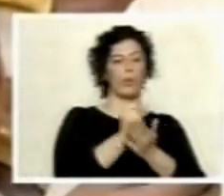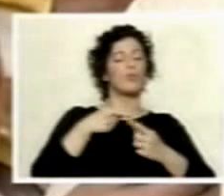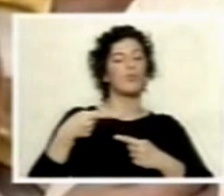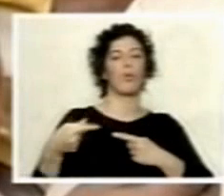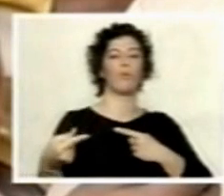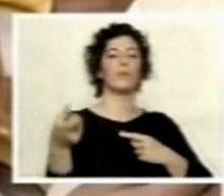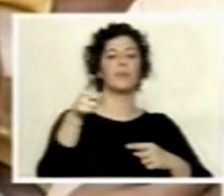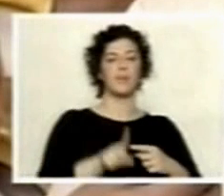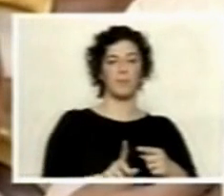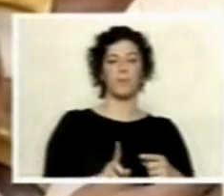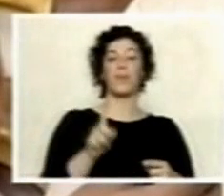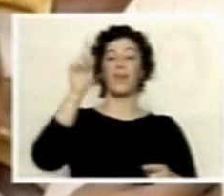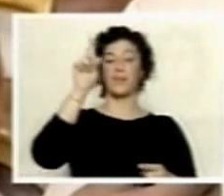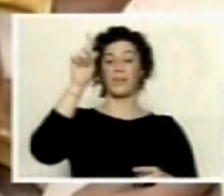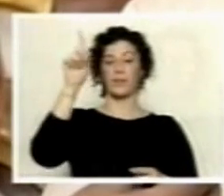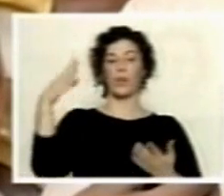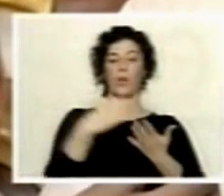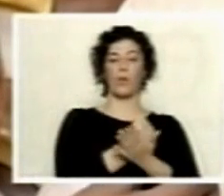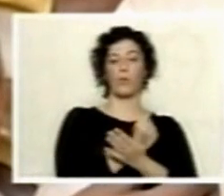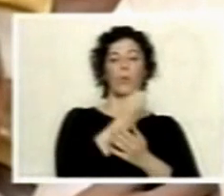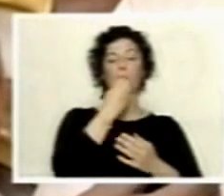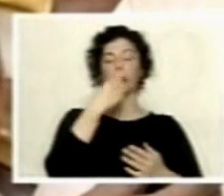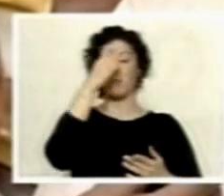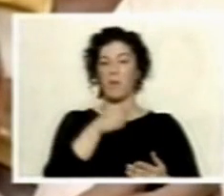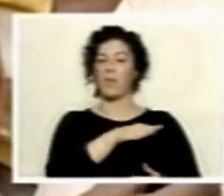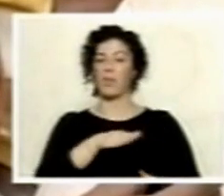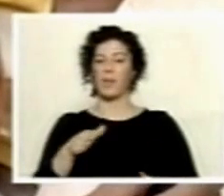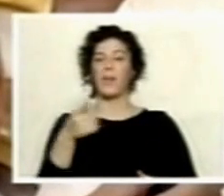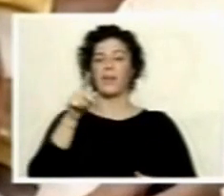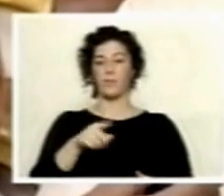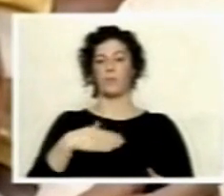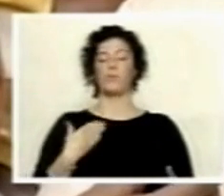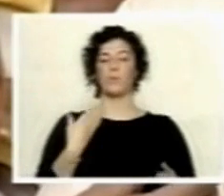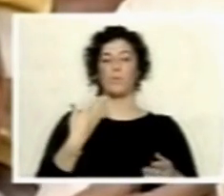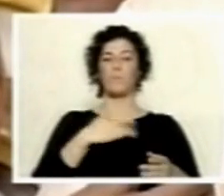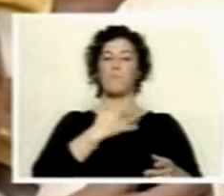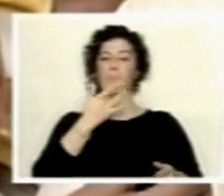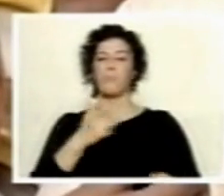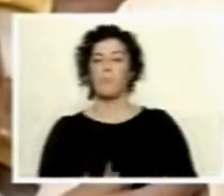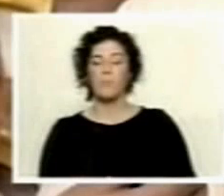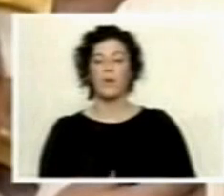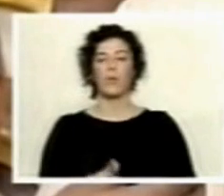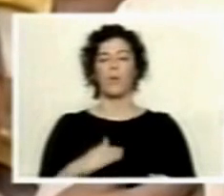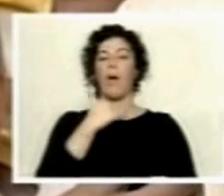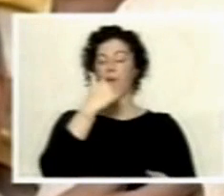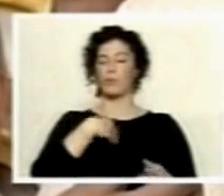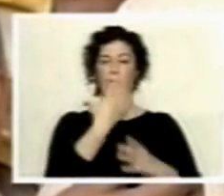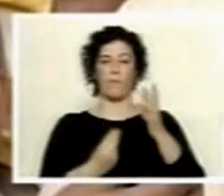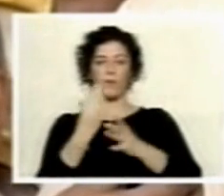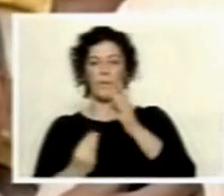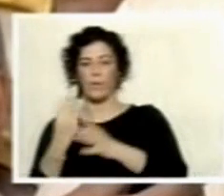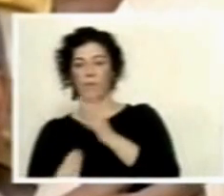por intercesión de la Virgen María les bendiga en todo y que les pide perdón por sus muchas deficiencias de acción y de